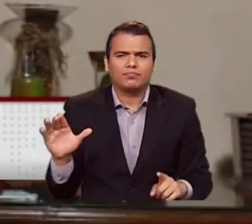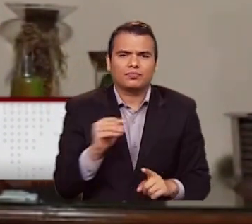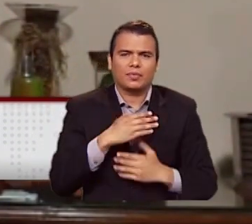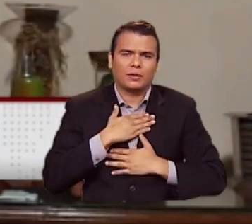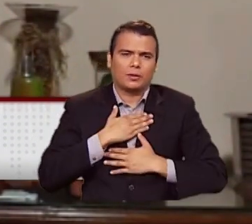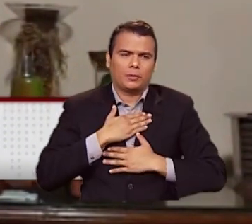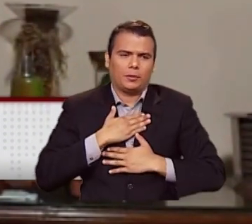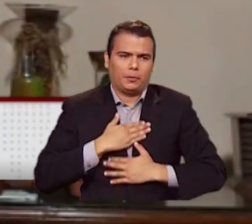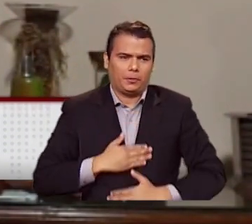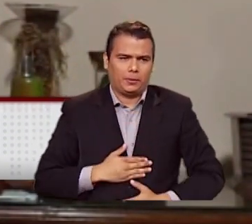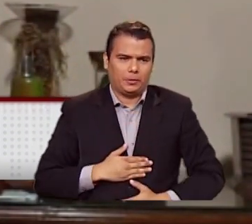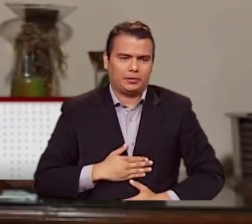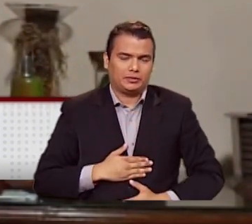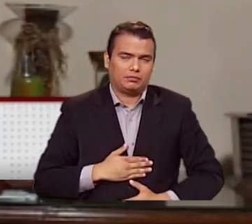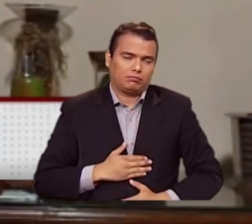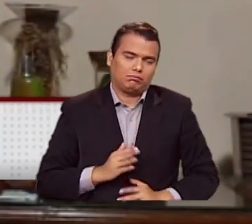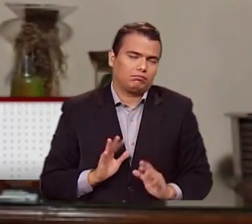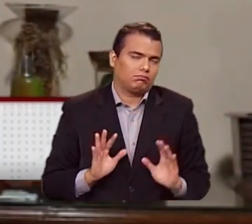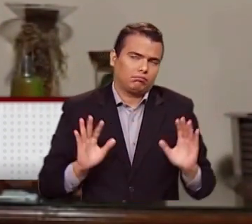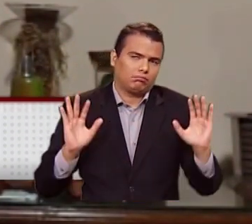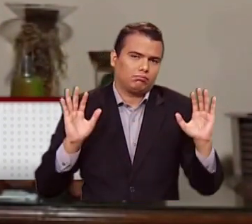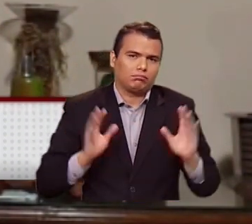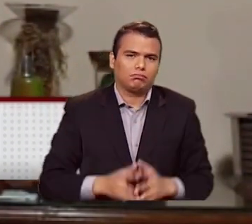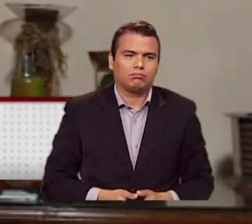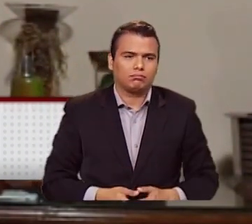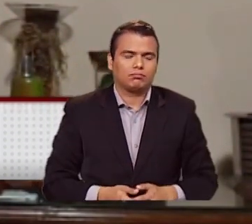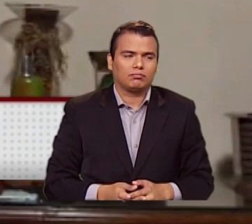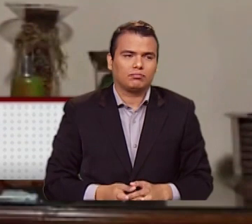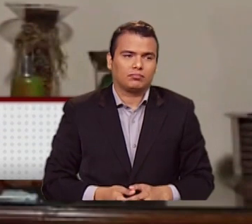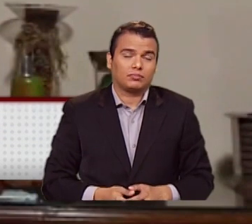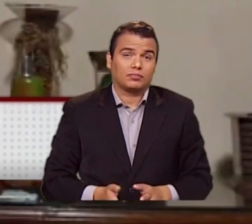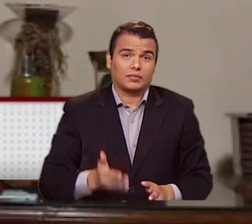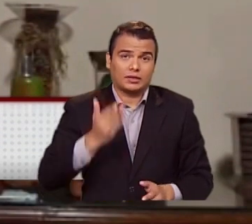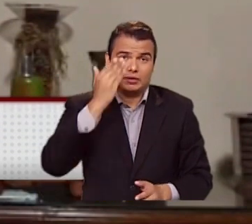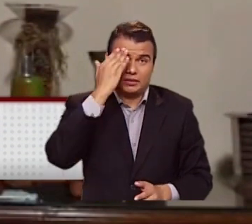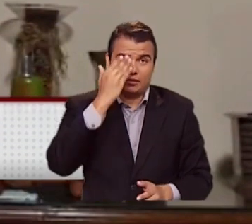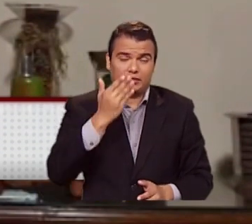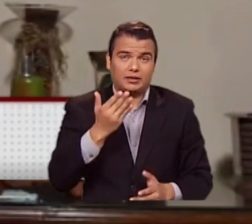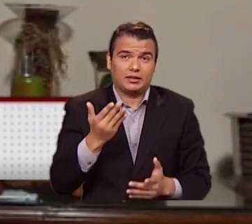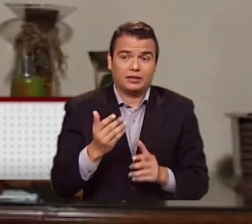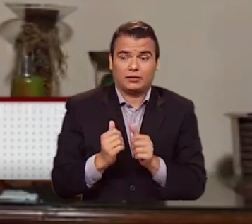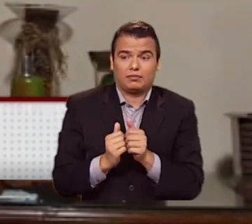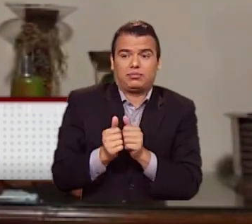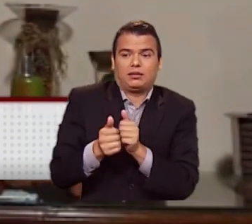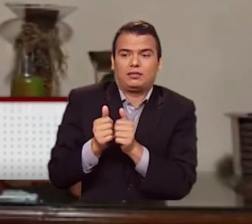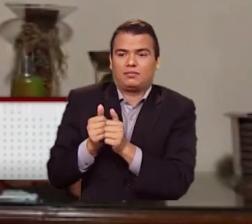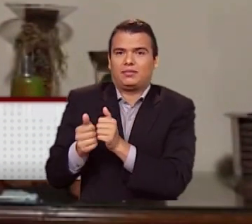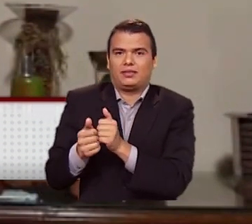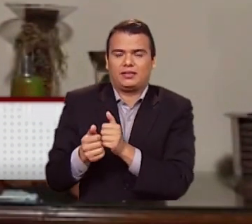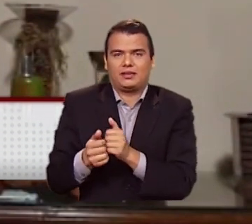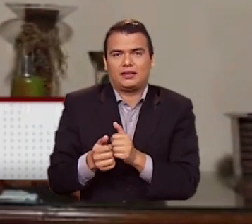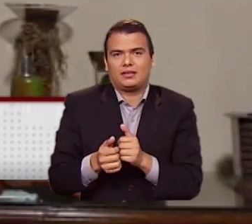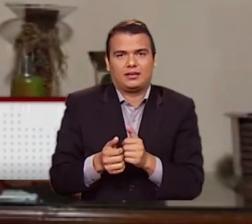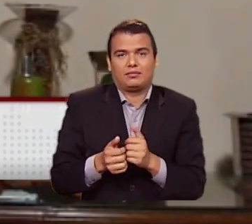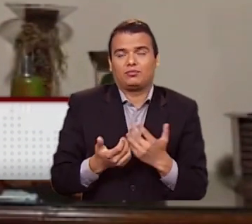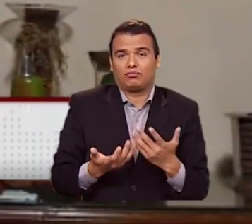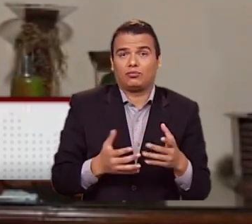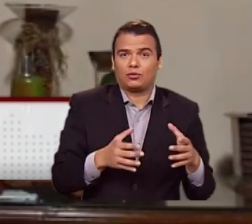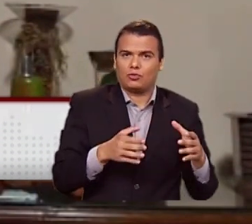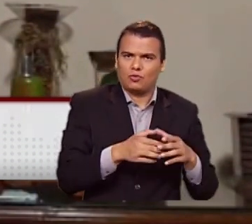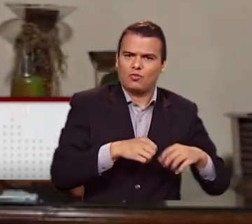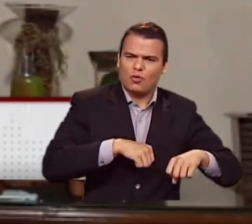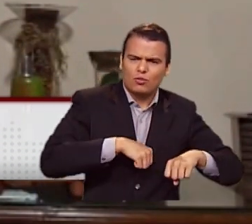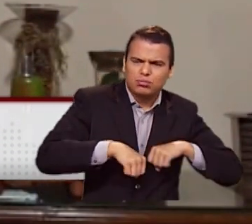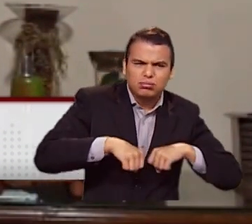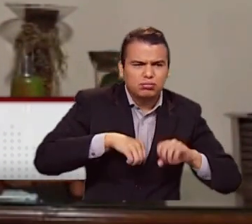los participantes en el torneo y más los que llegamos a la final. Uno sabe que el equipo venía en